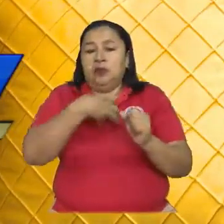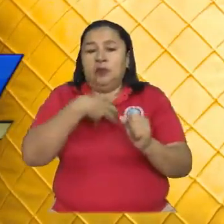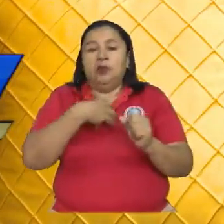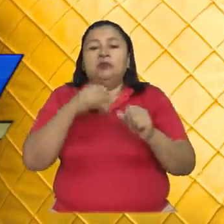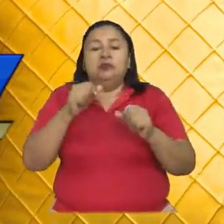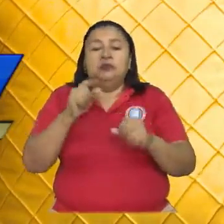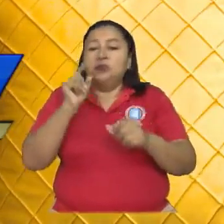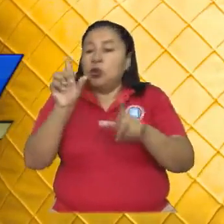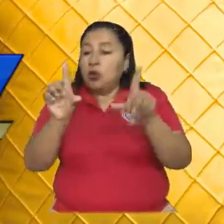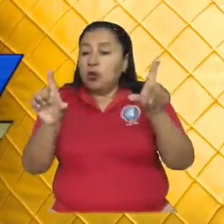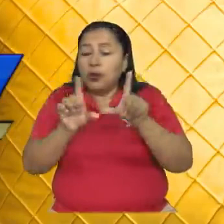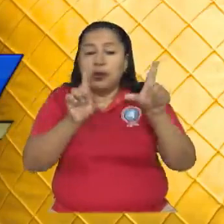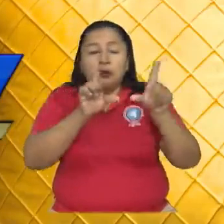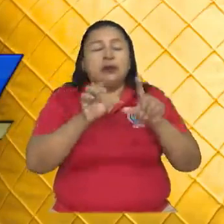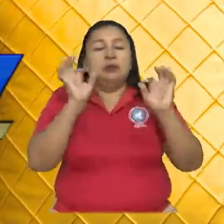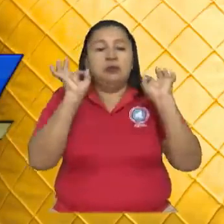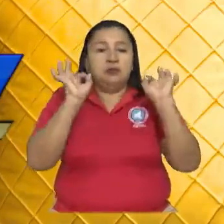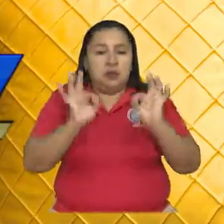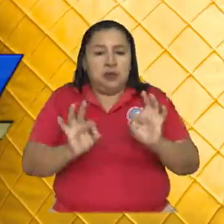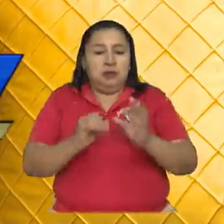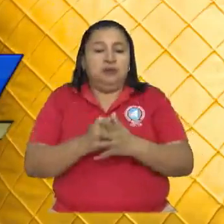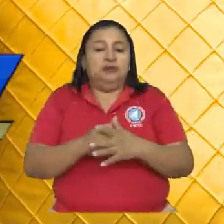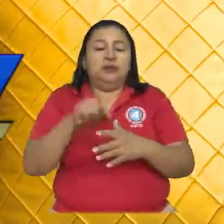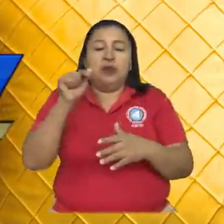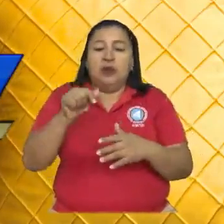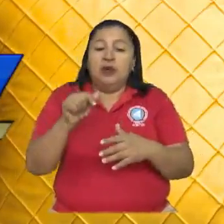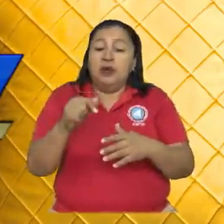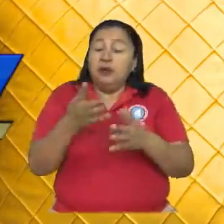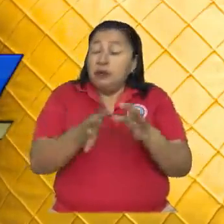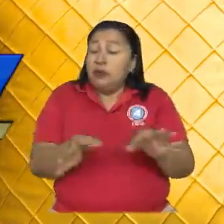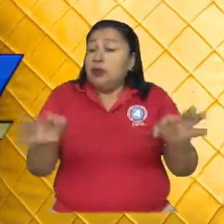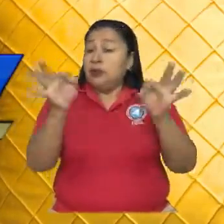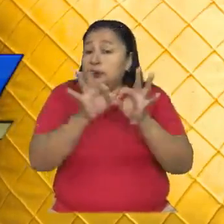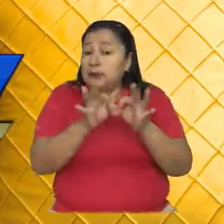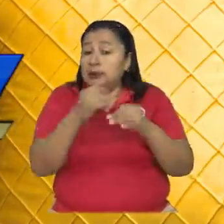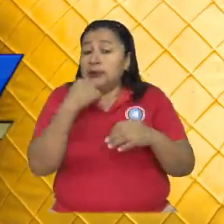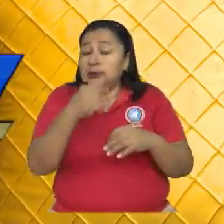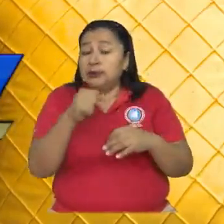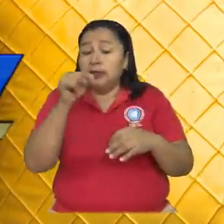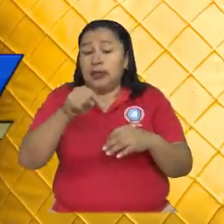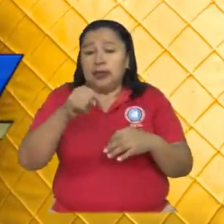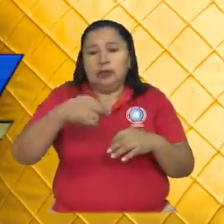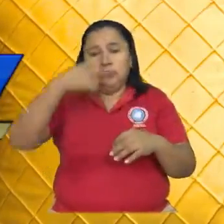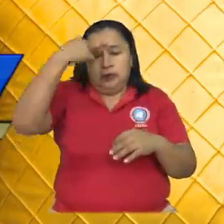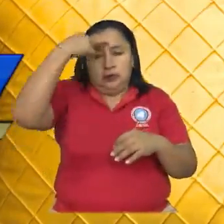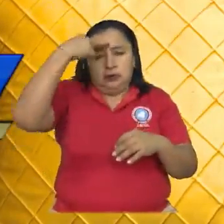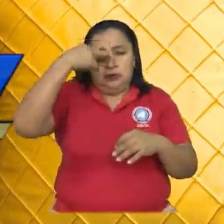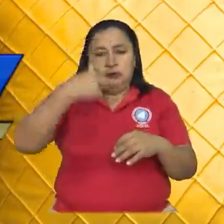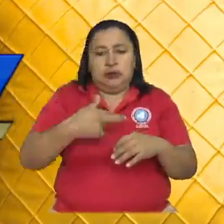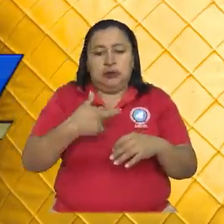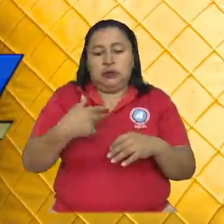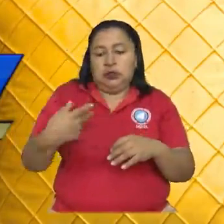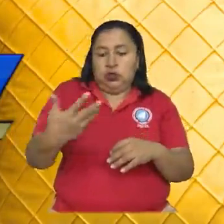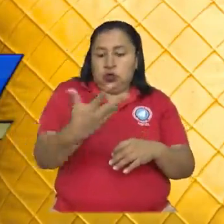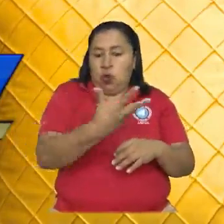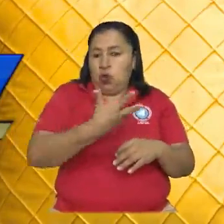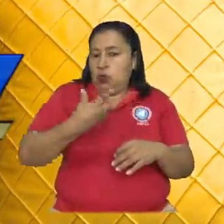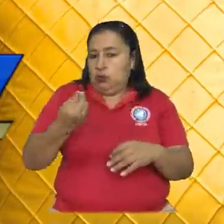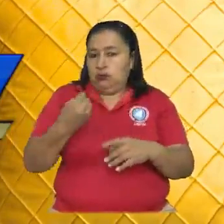los atractivos turísticos de nuestro país. Lo importante destacar es que es una responsabilidad